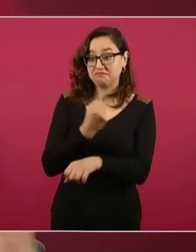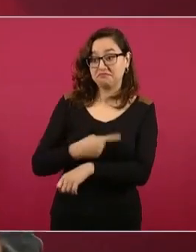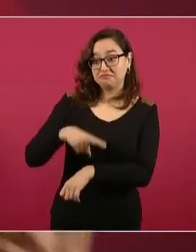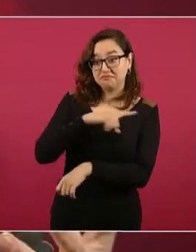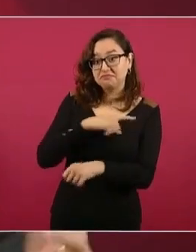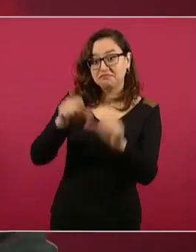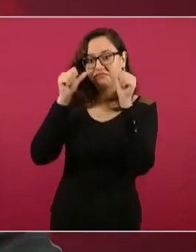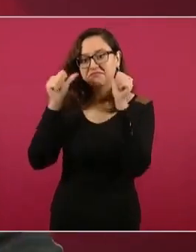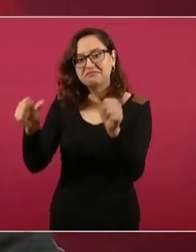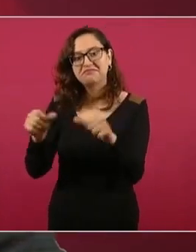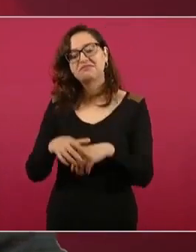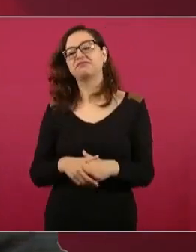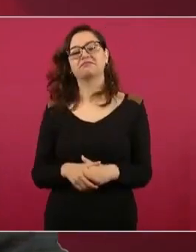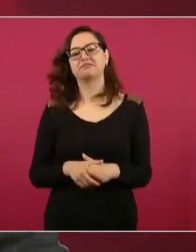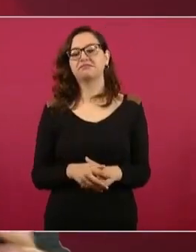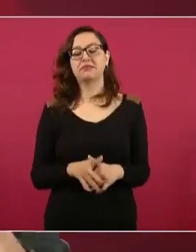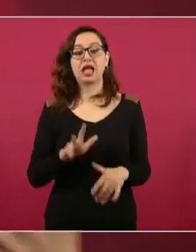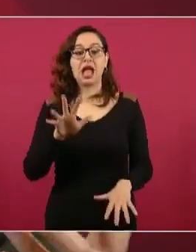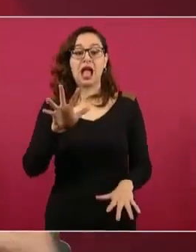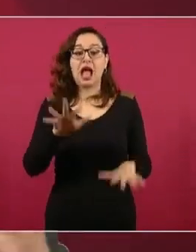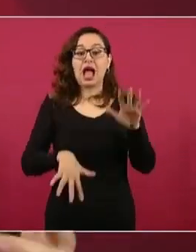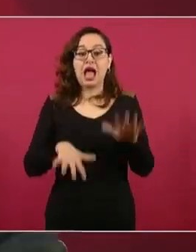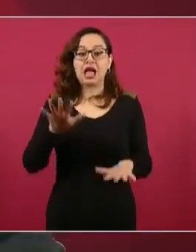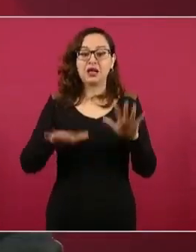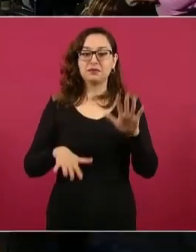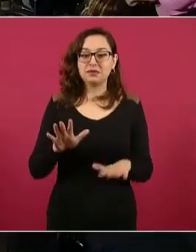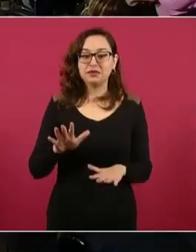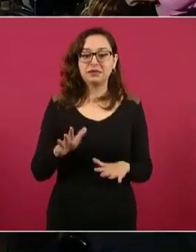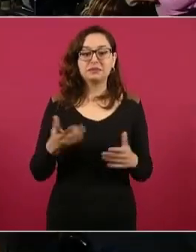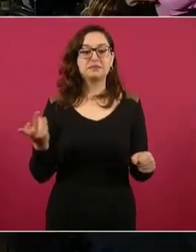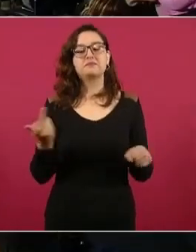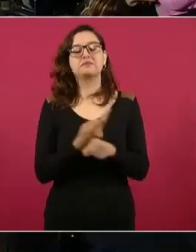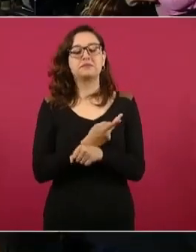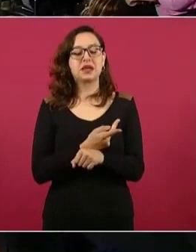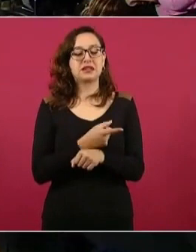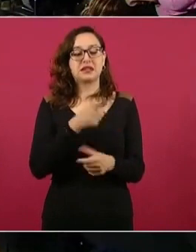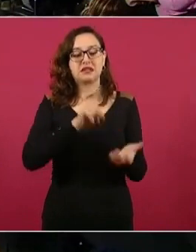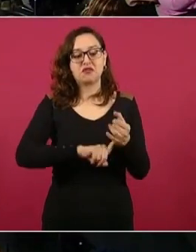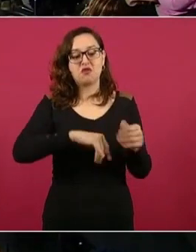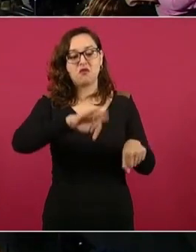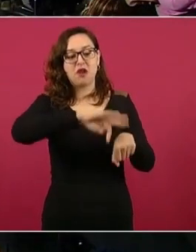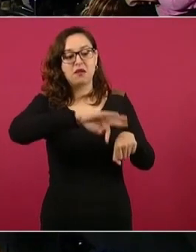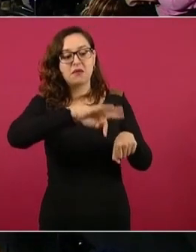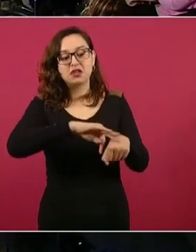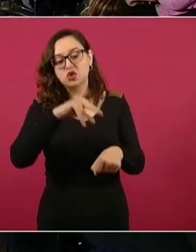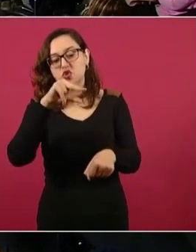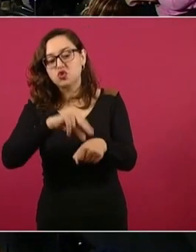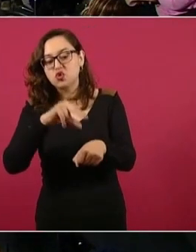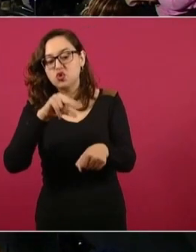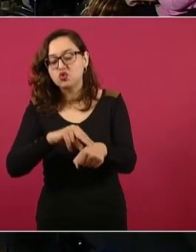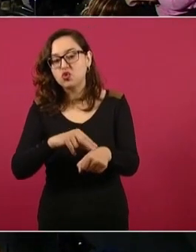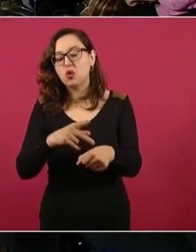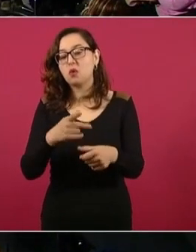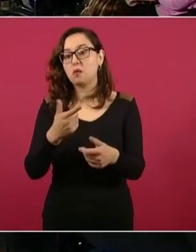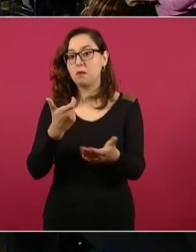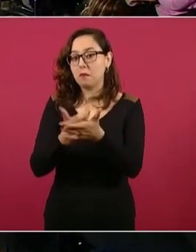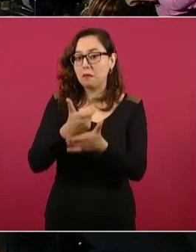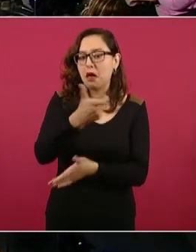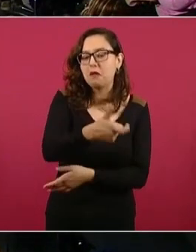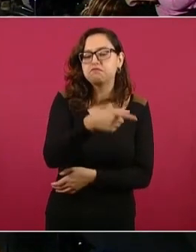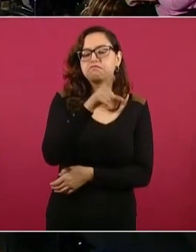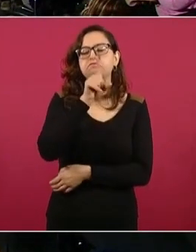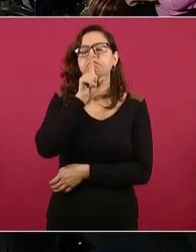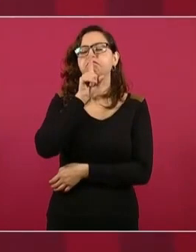incluso no cobran por la consulta y le llaman asesoría médica gratuita, porque no lo consideran relevante el acto